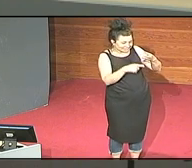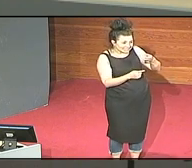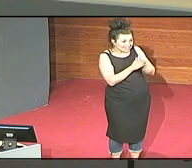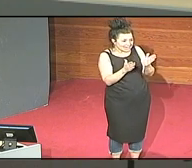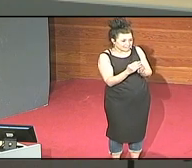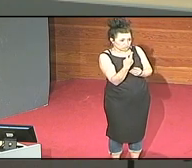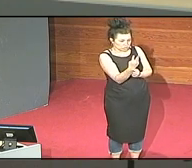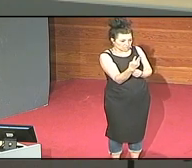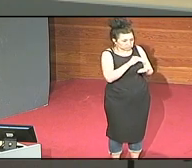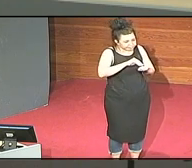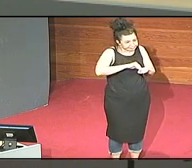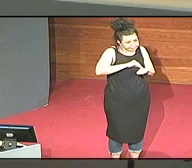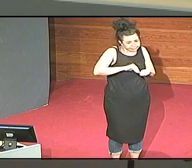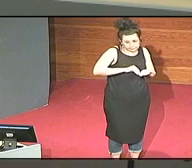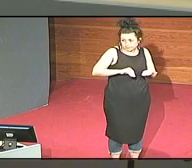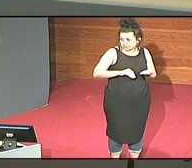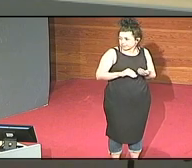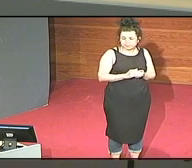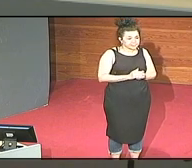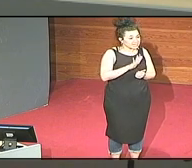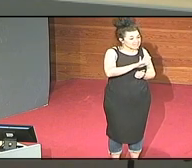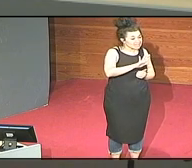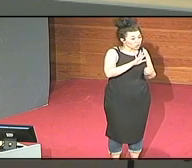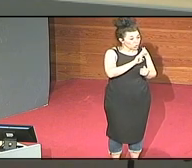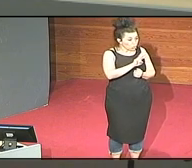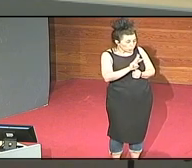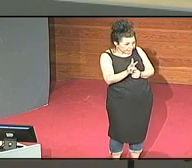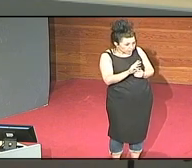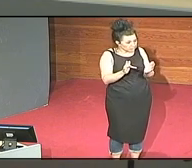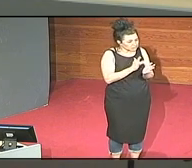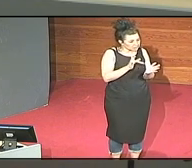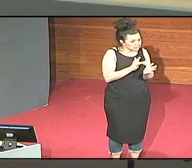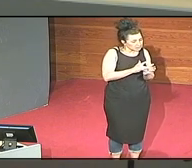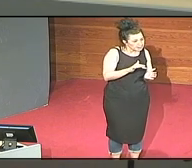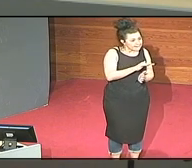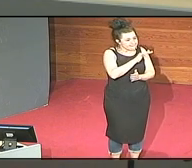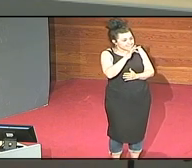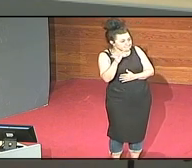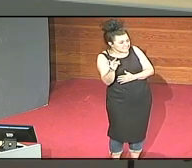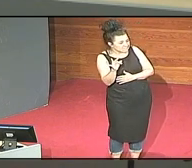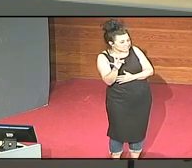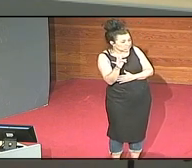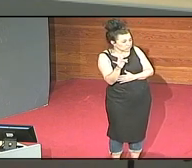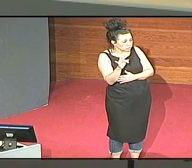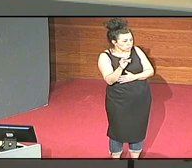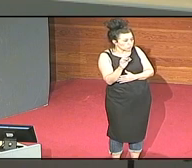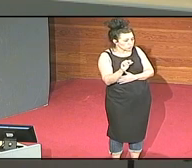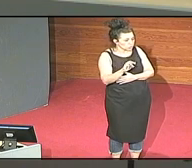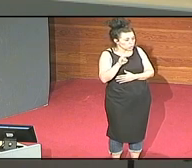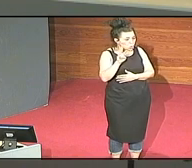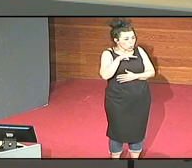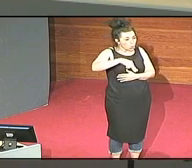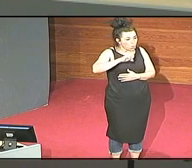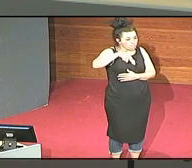xavier bosch té verde 5w salt disc área le quitamos un hueco este chare él quien constituye está con soft ayer a covada